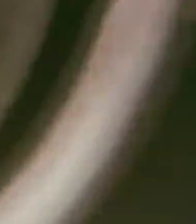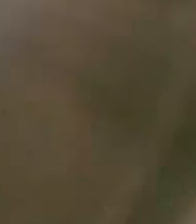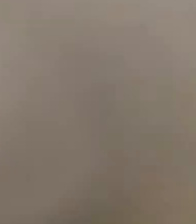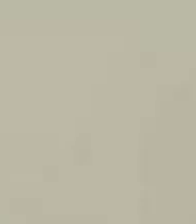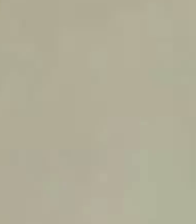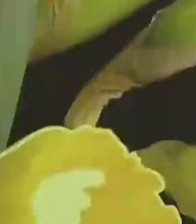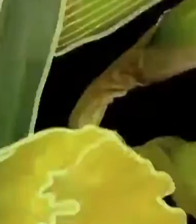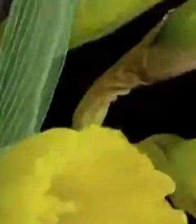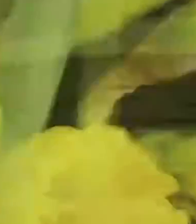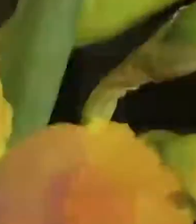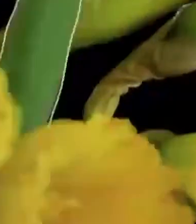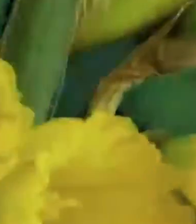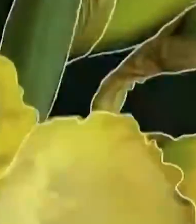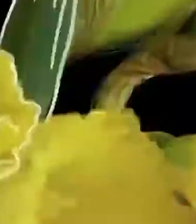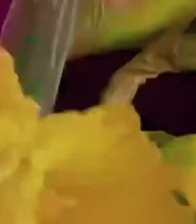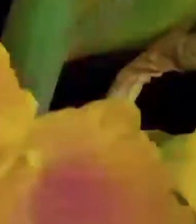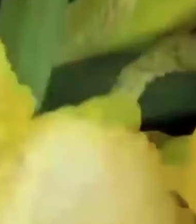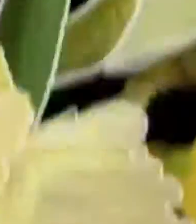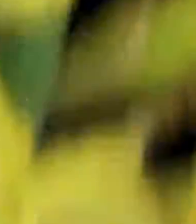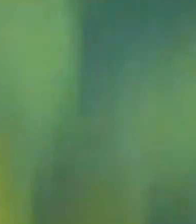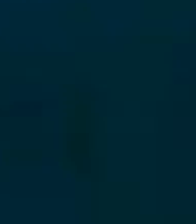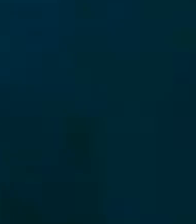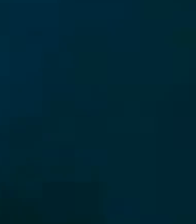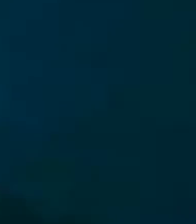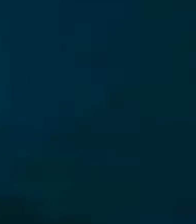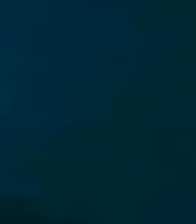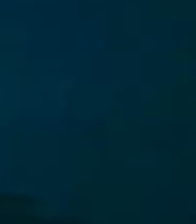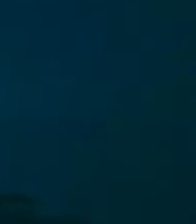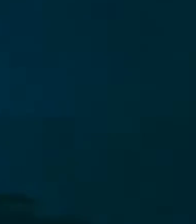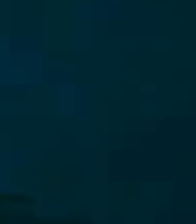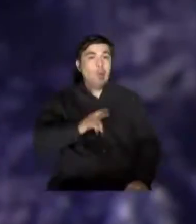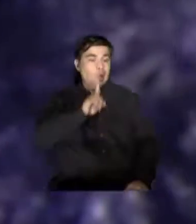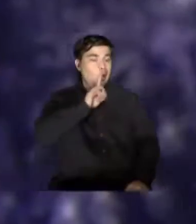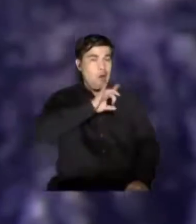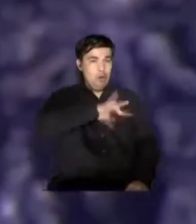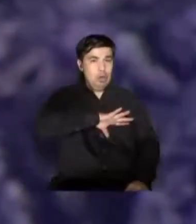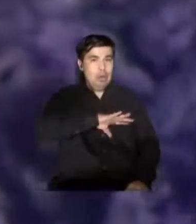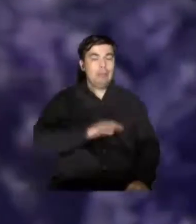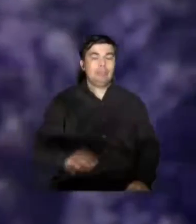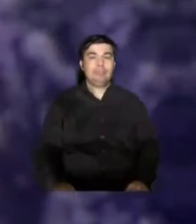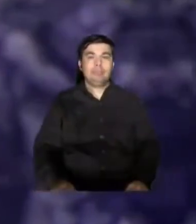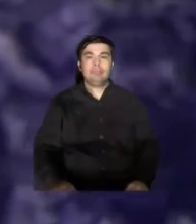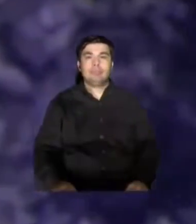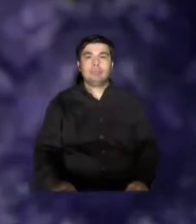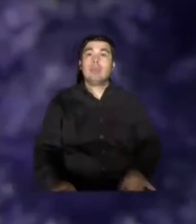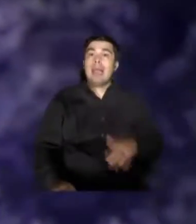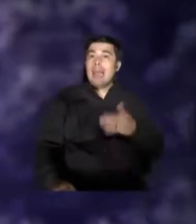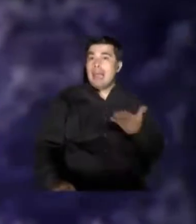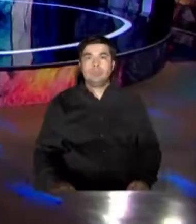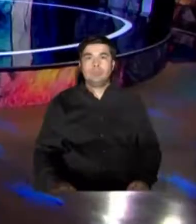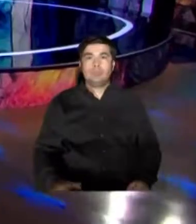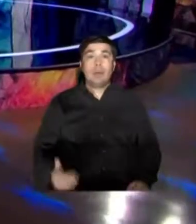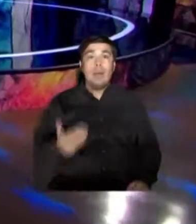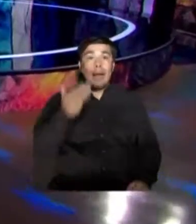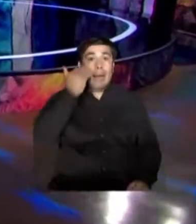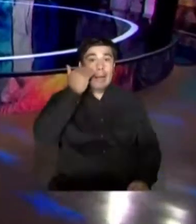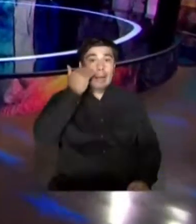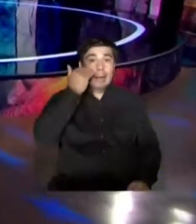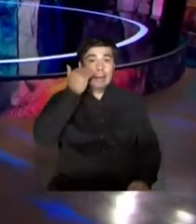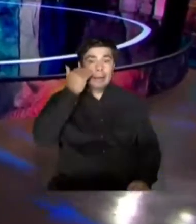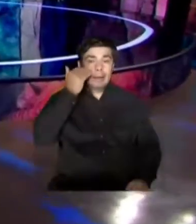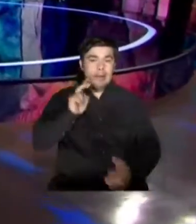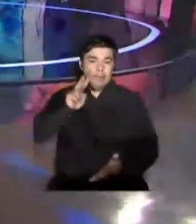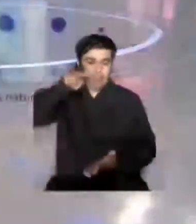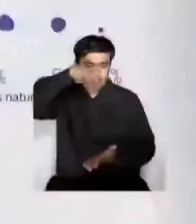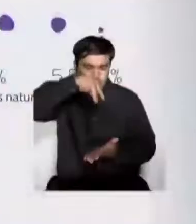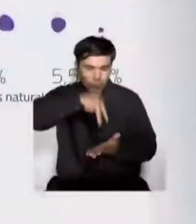ya estamos en riesgo incluso de quedarnos atrás esta es parte de la premisa de maría paz de la cruz acerca del hidrógeno verde un potencial a explotar por parte